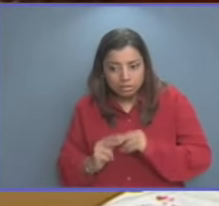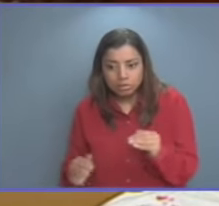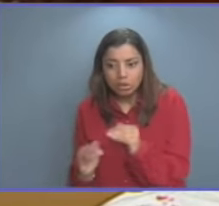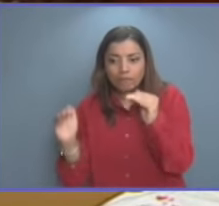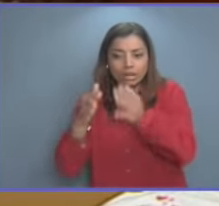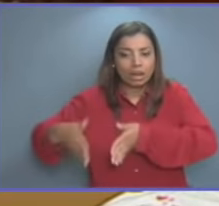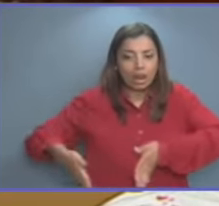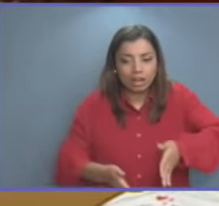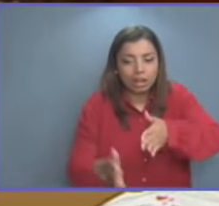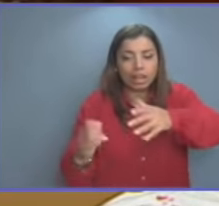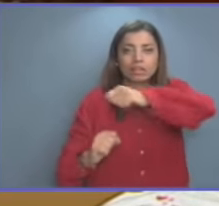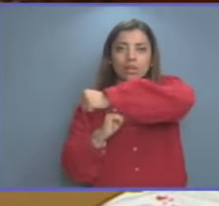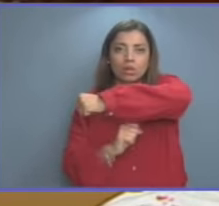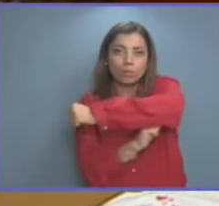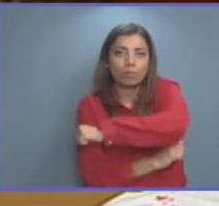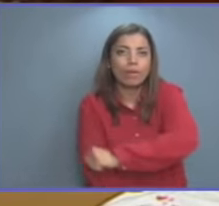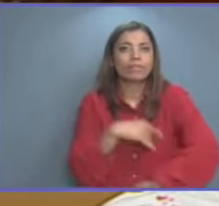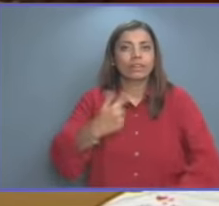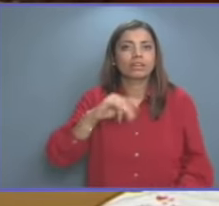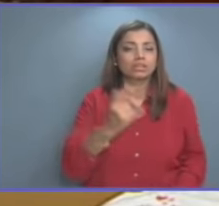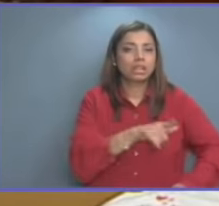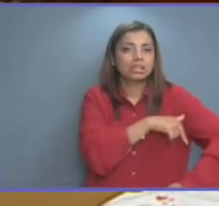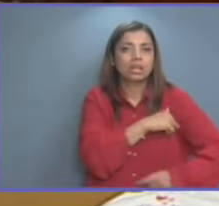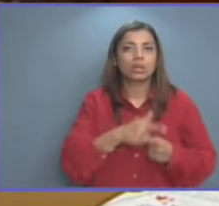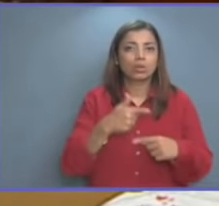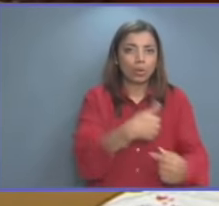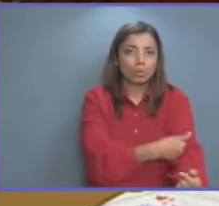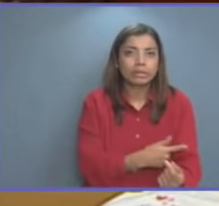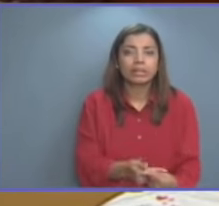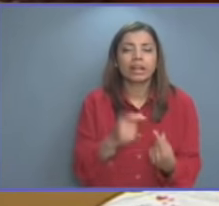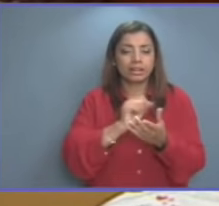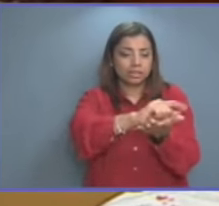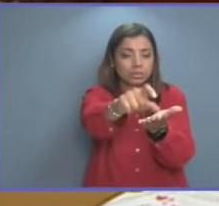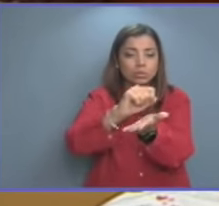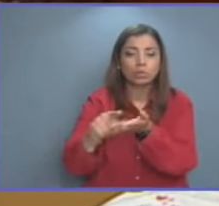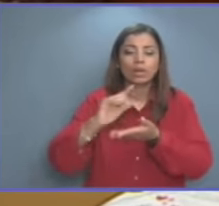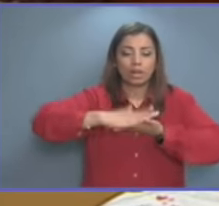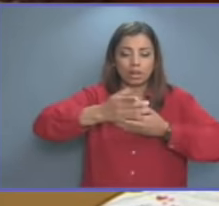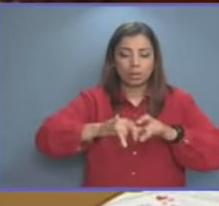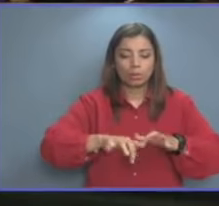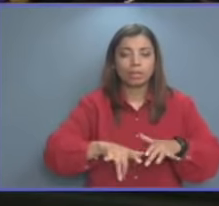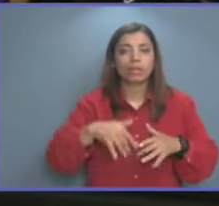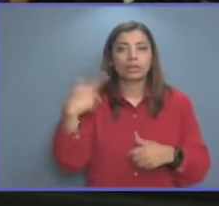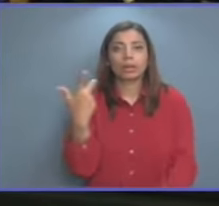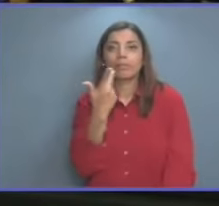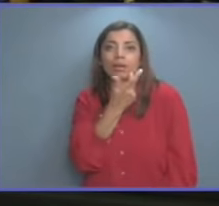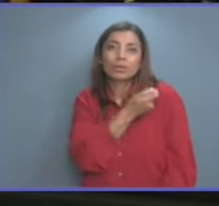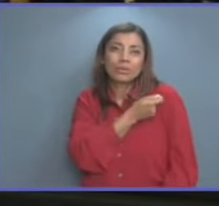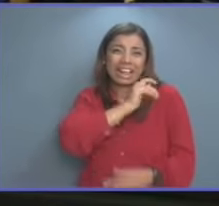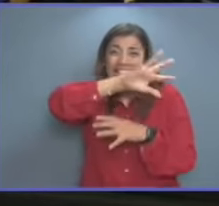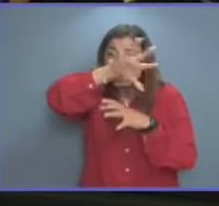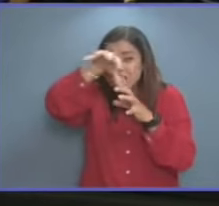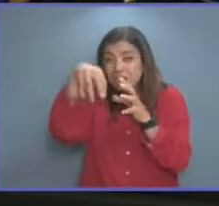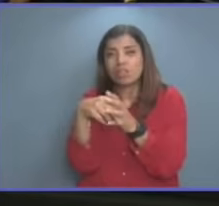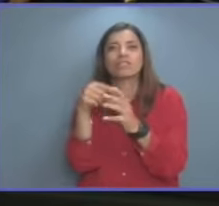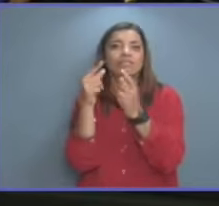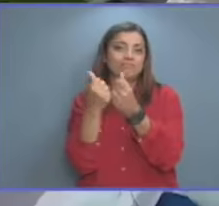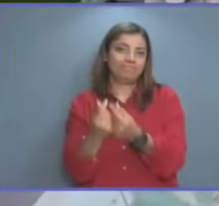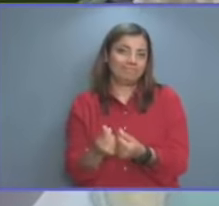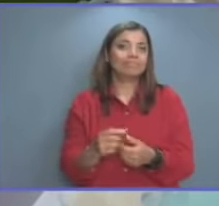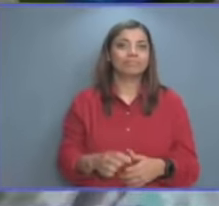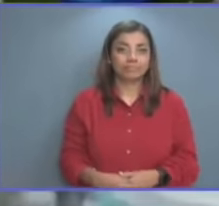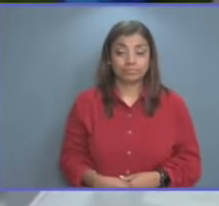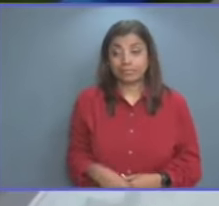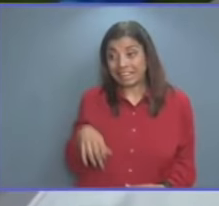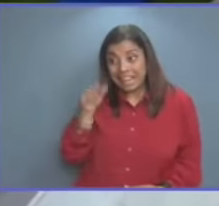los puentes la unidad de salud los hospitales las escuelas las computadoras las vacunas el presupuesto 2022 busca